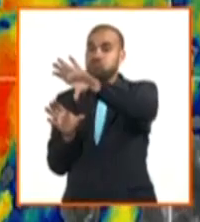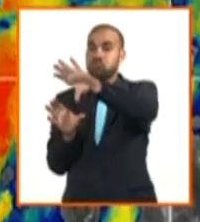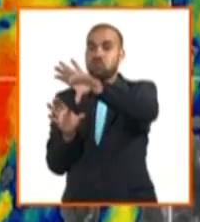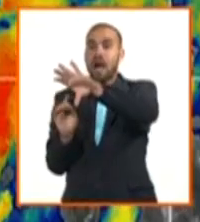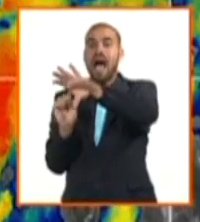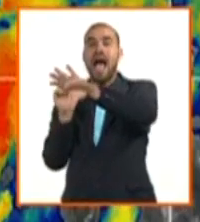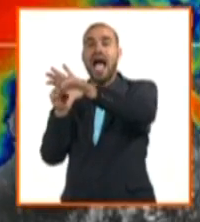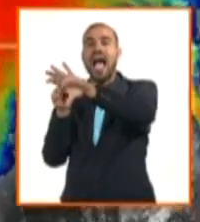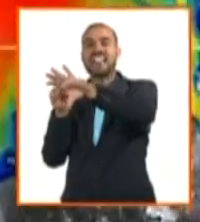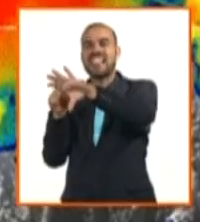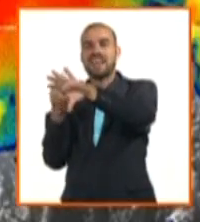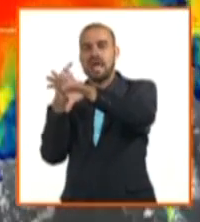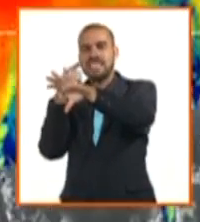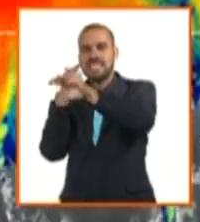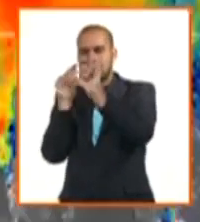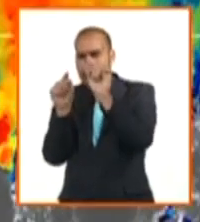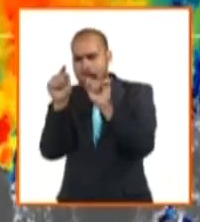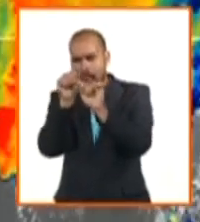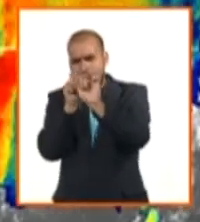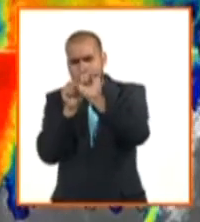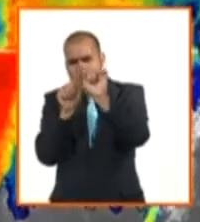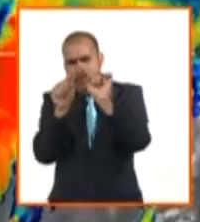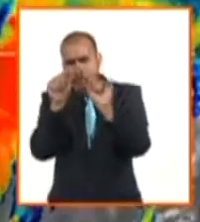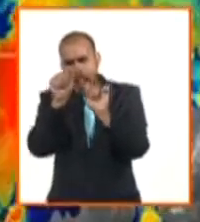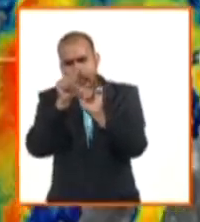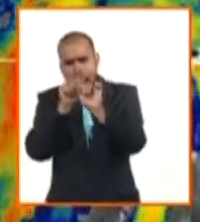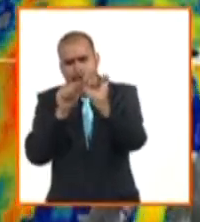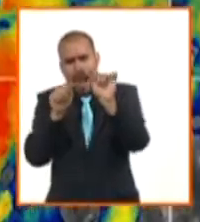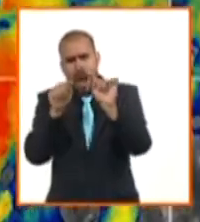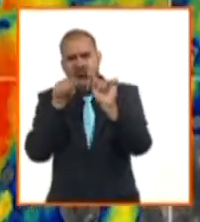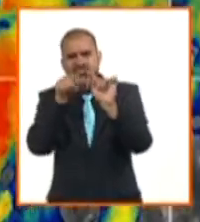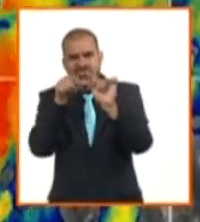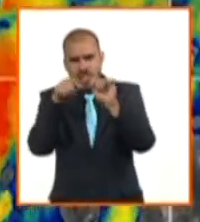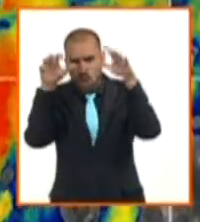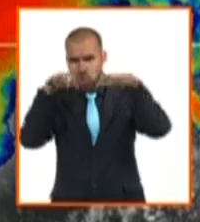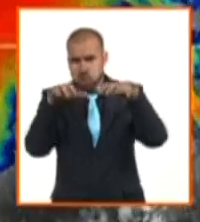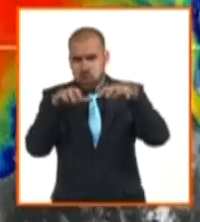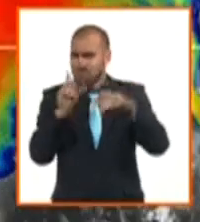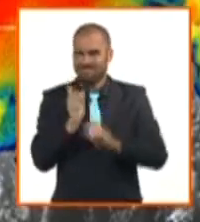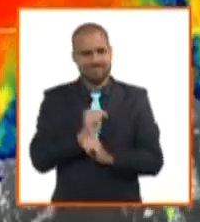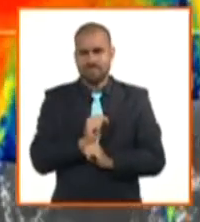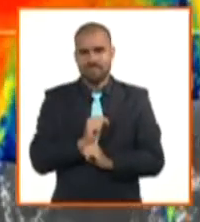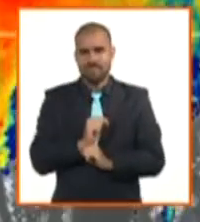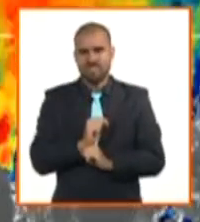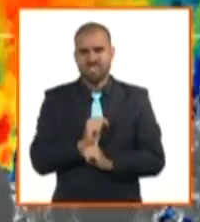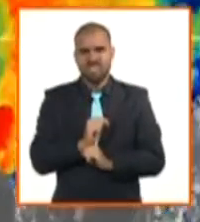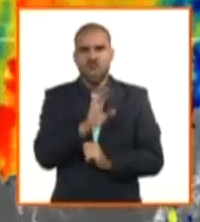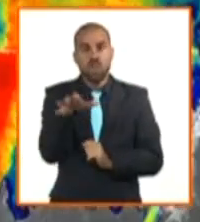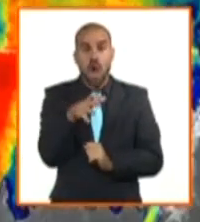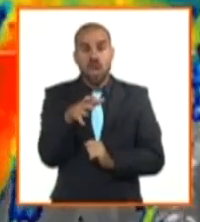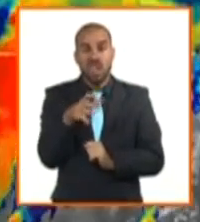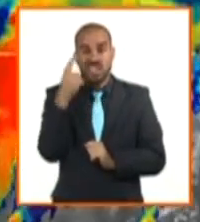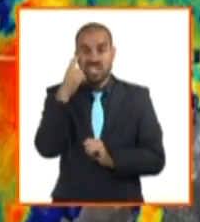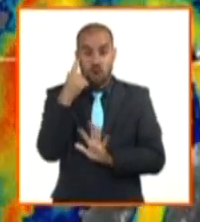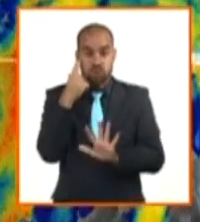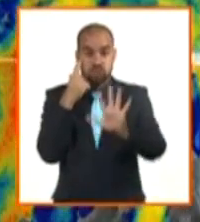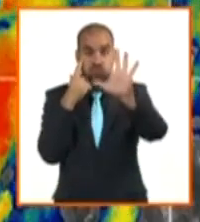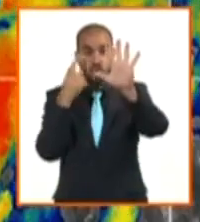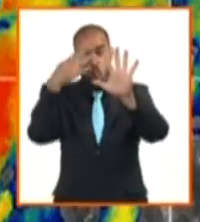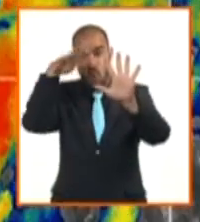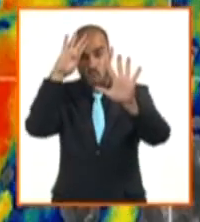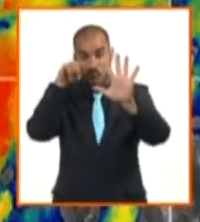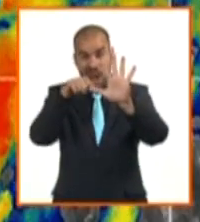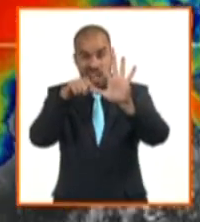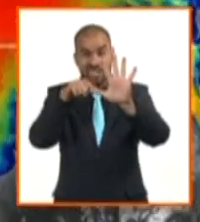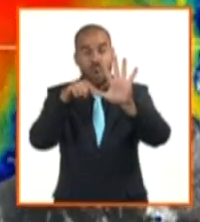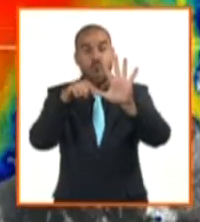esas nueve bajas no son de lluvia pero no estaba lluvia arriba de cuba bueno esa es la baja esa